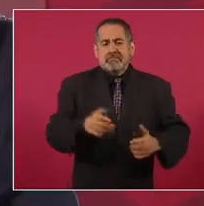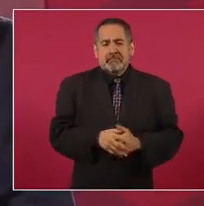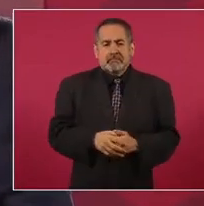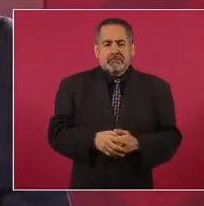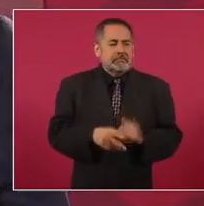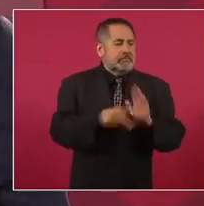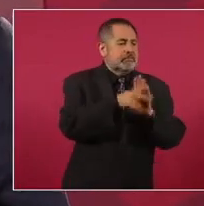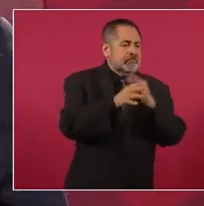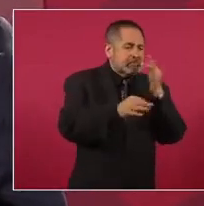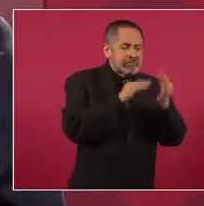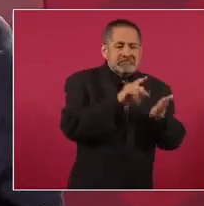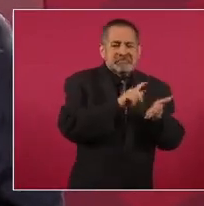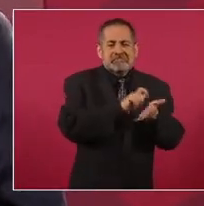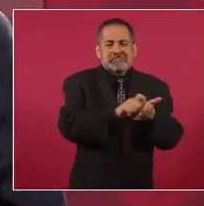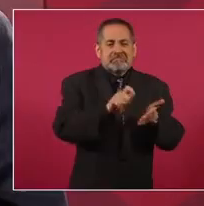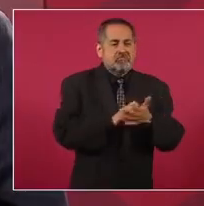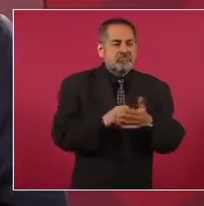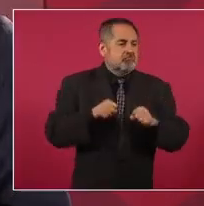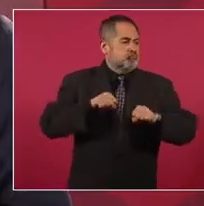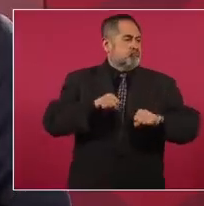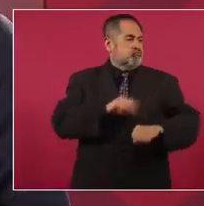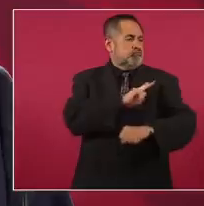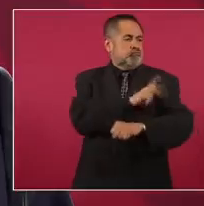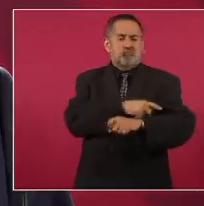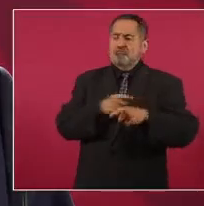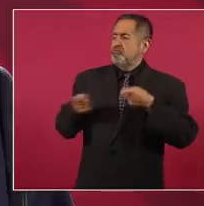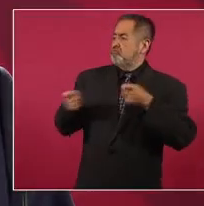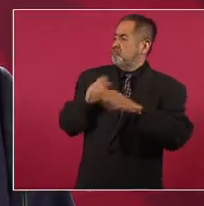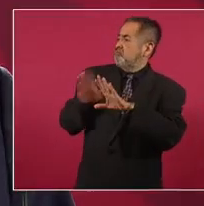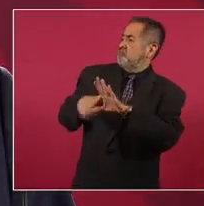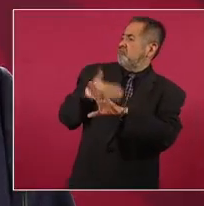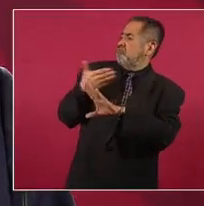Es un periodismo de poder.